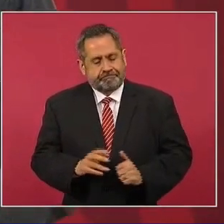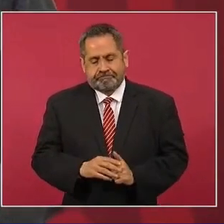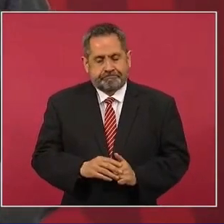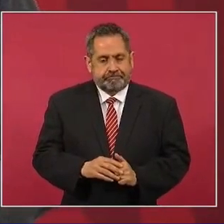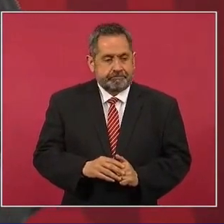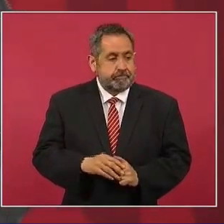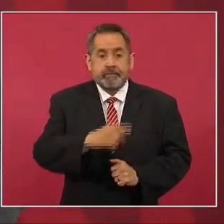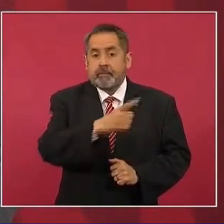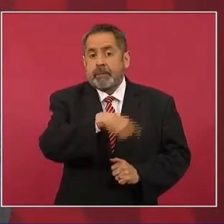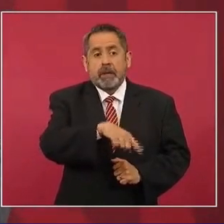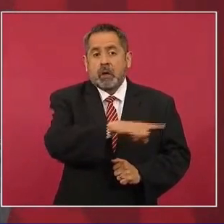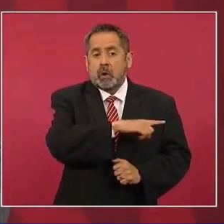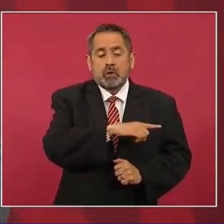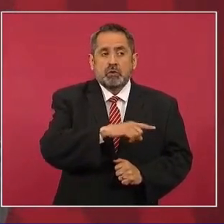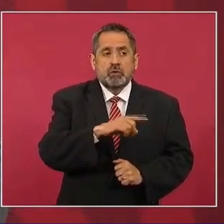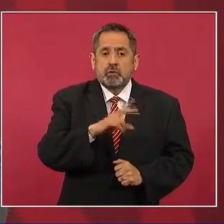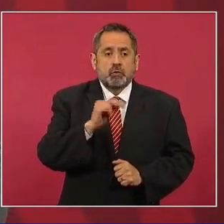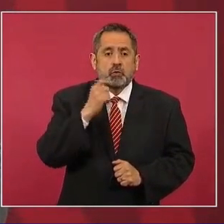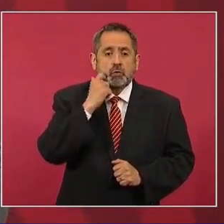no quieren